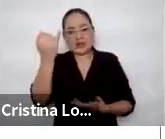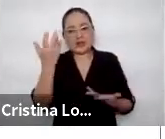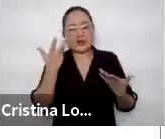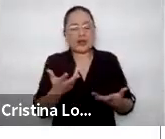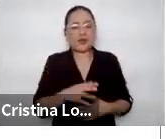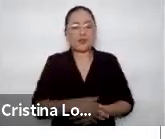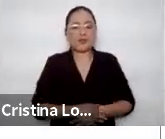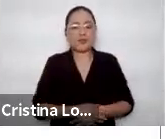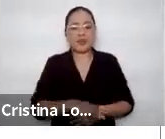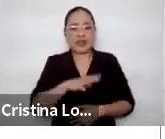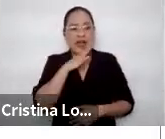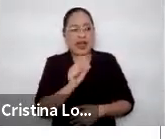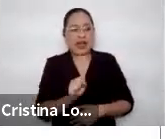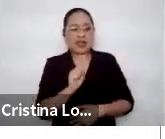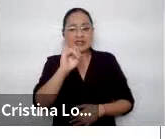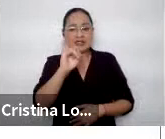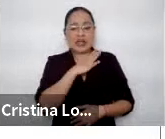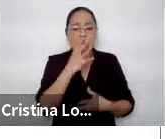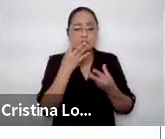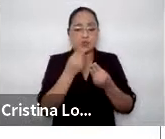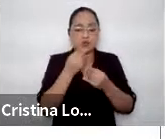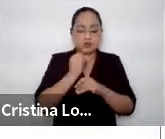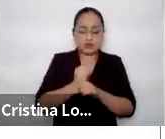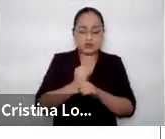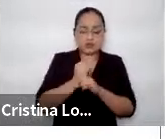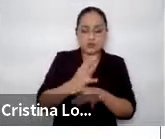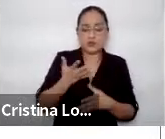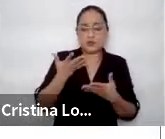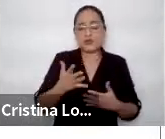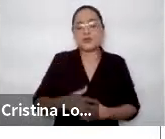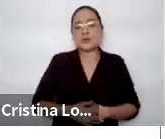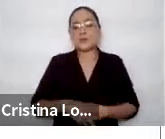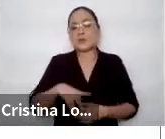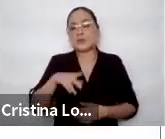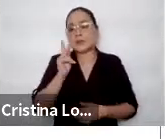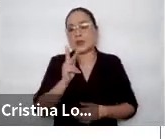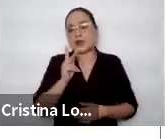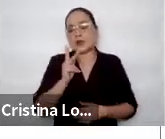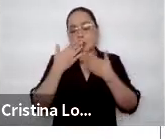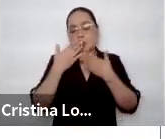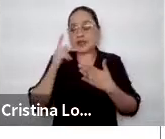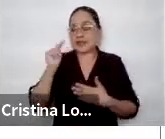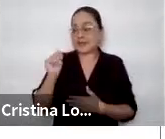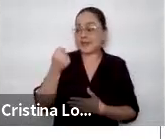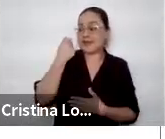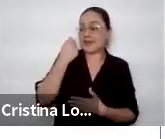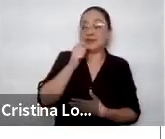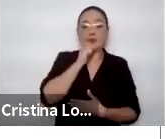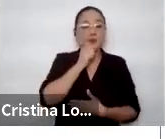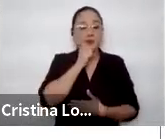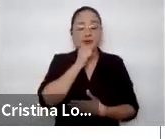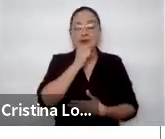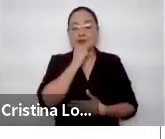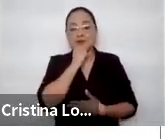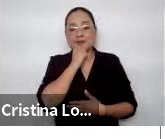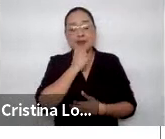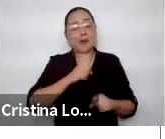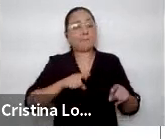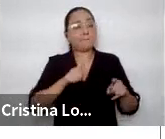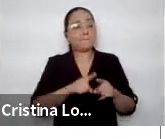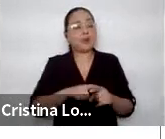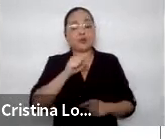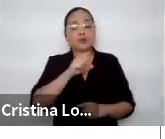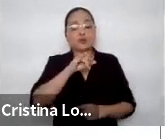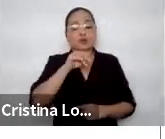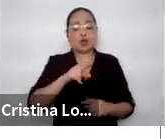manejaban esa cantidad de volúmenes de información, pero sin los adelantos tecnológicos. Entonces, ¿qué es lo que decidió el Pleno de la Corte? ¿Sabes qué? Vamos